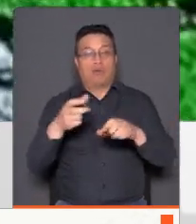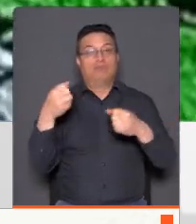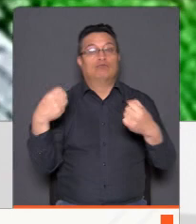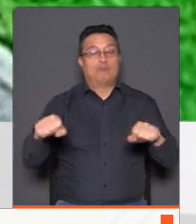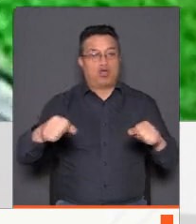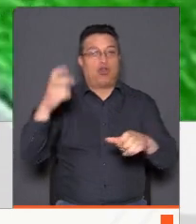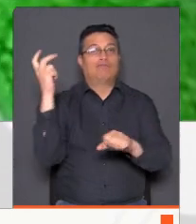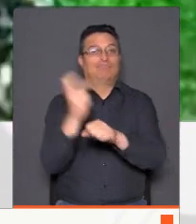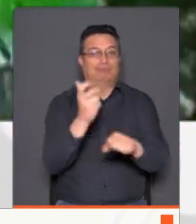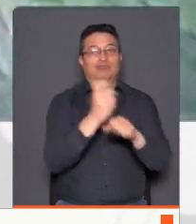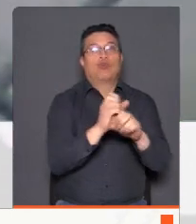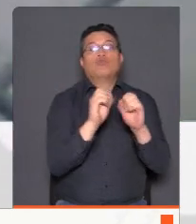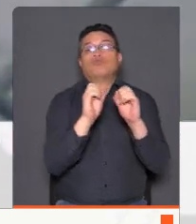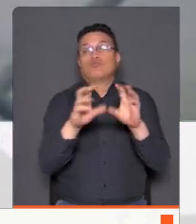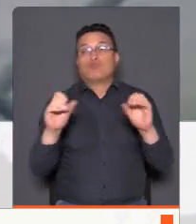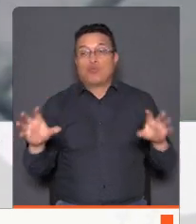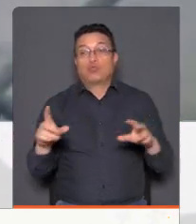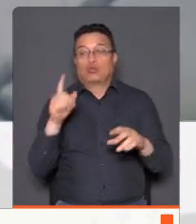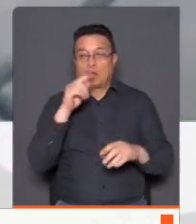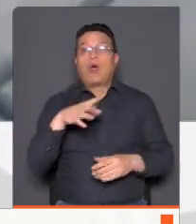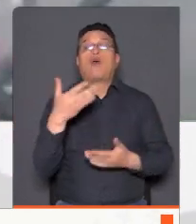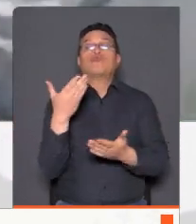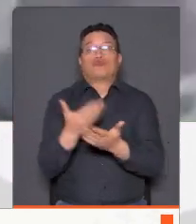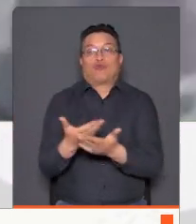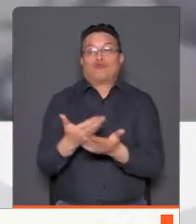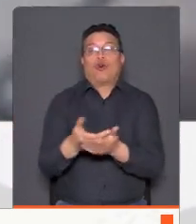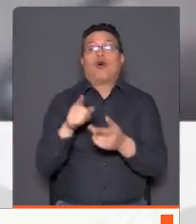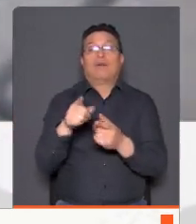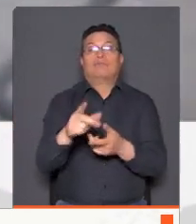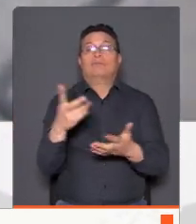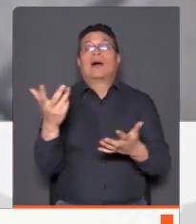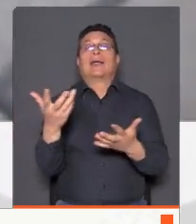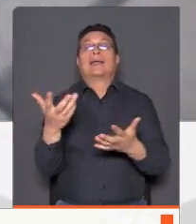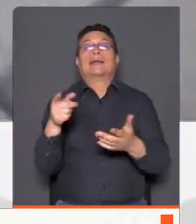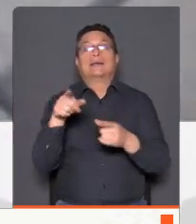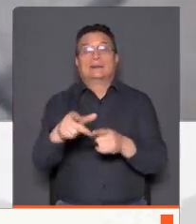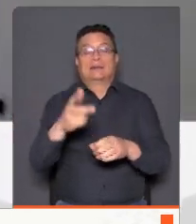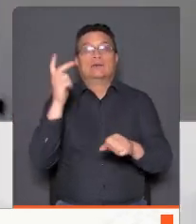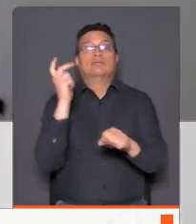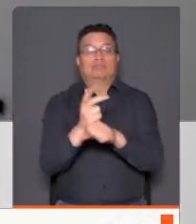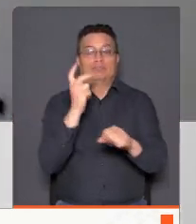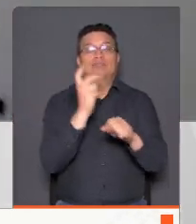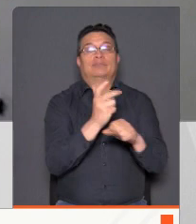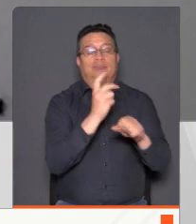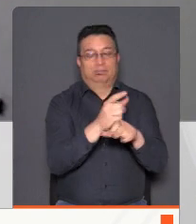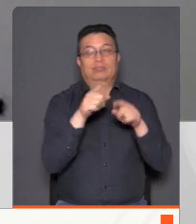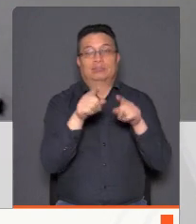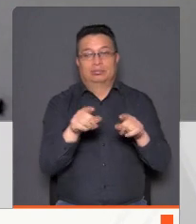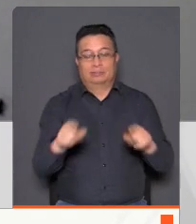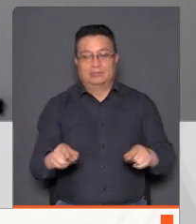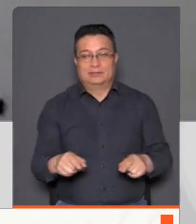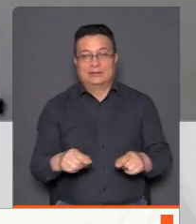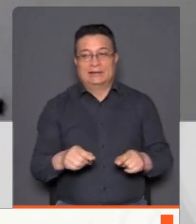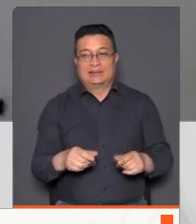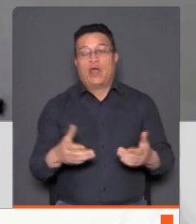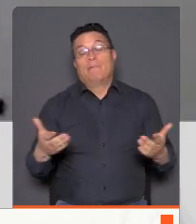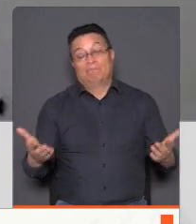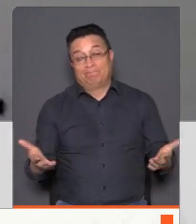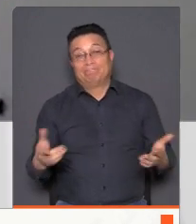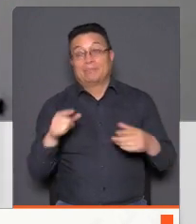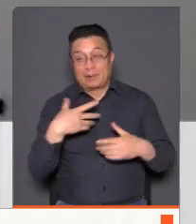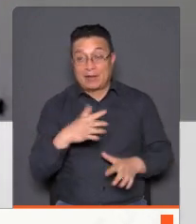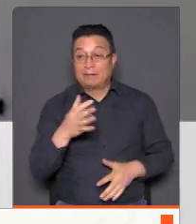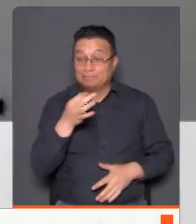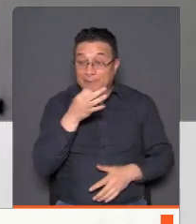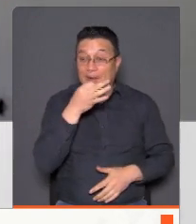no están siendo utilizadas para efectivamente efectuar este tipo de delito. Uh-huh. Y como yo les